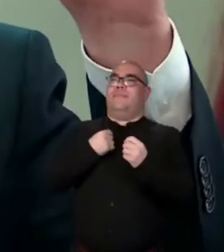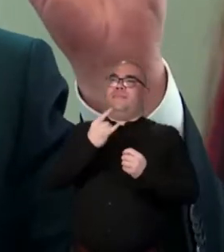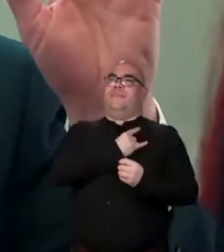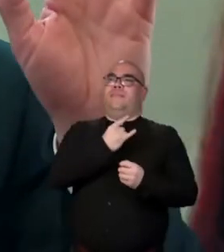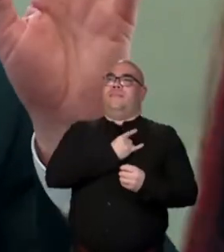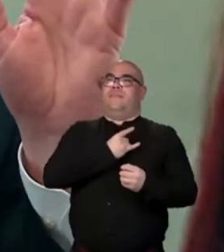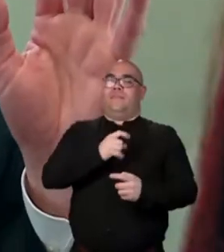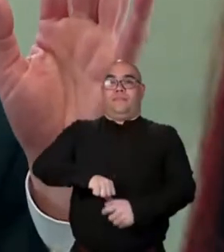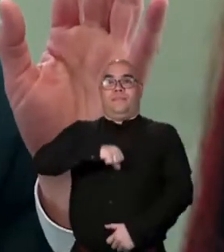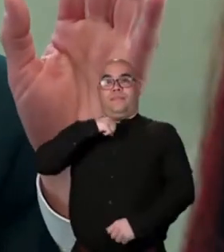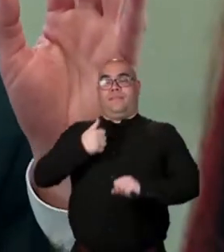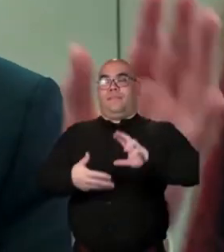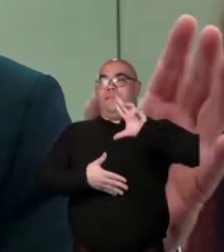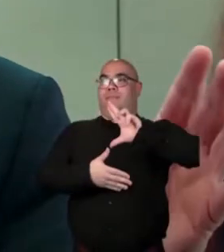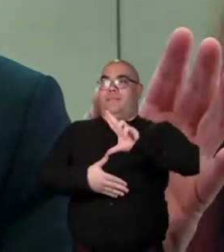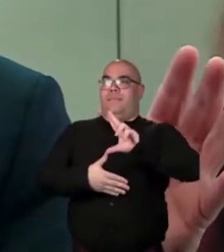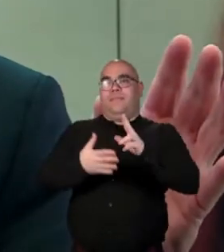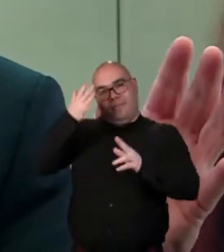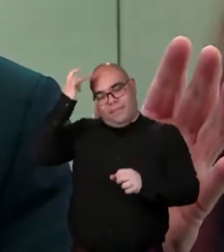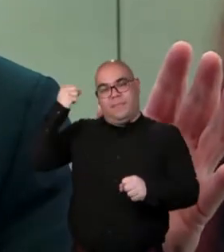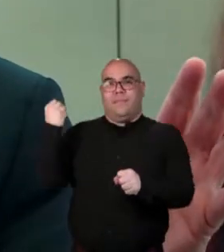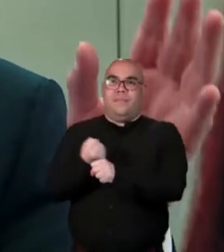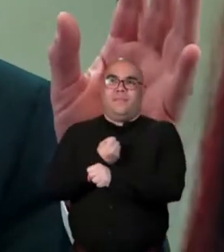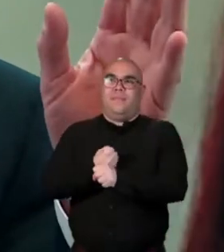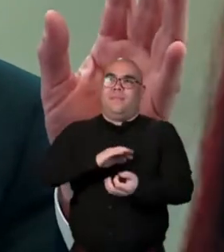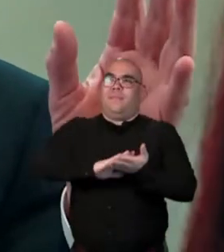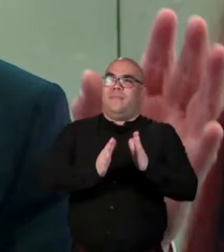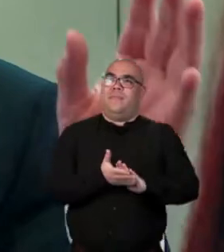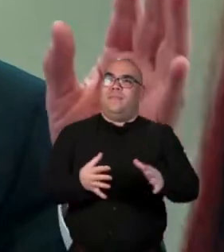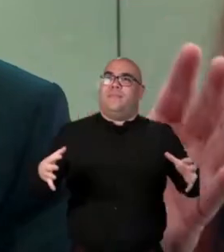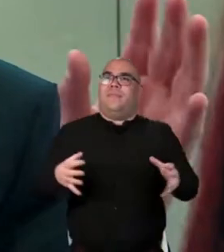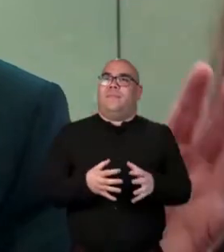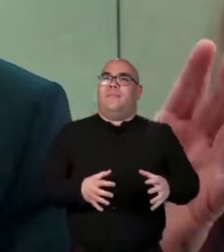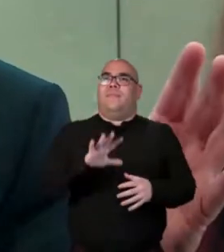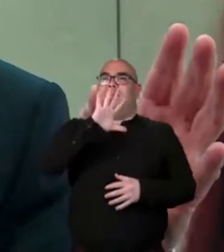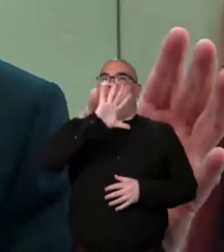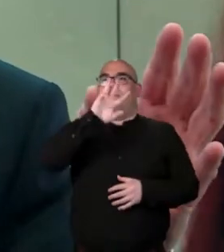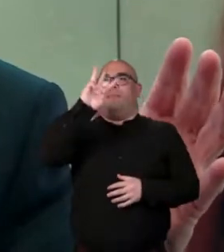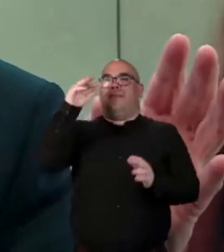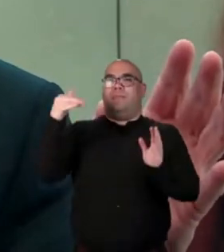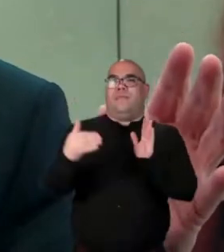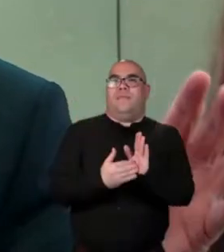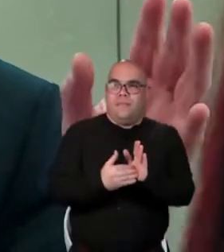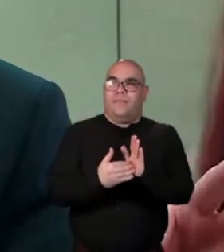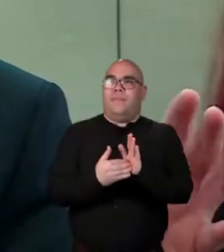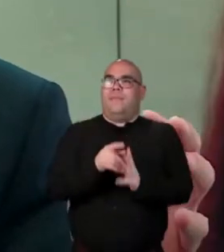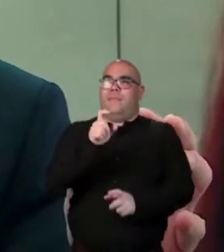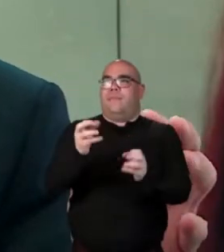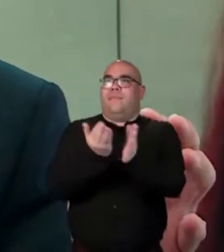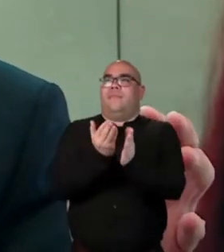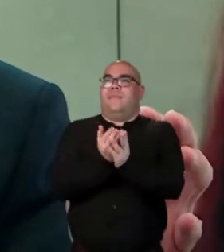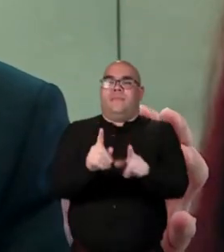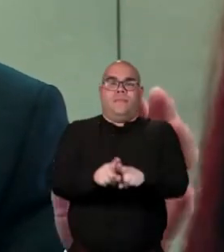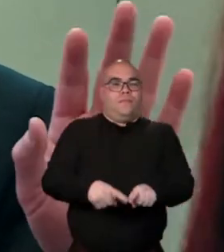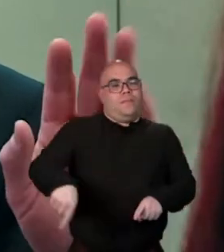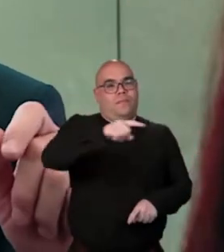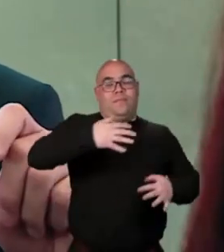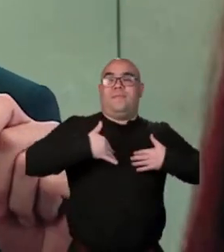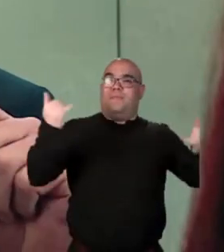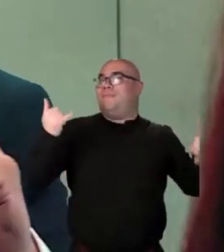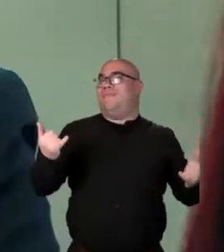mí me enorgullece enormemente porque trabajamos para que una comunidad de 53 mil estudiantes en américa latina' fueran felices